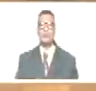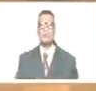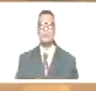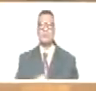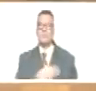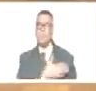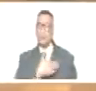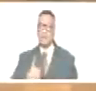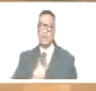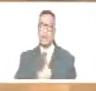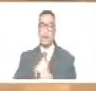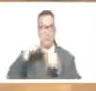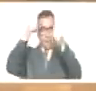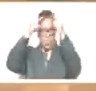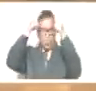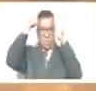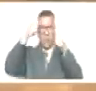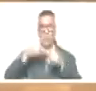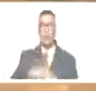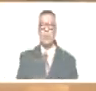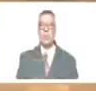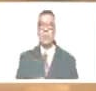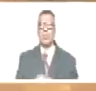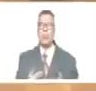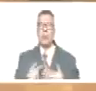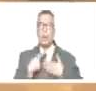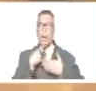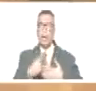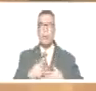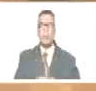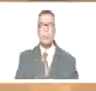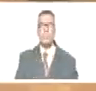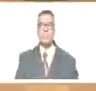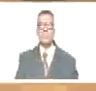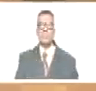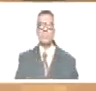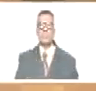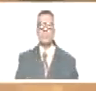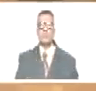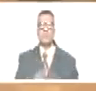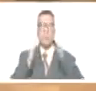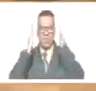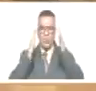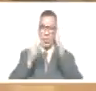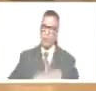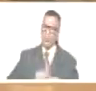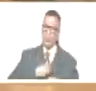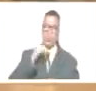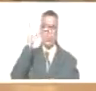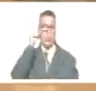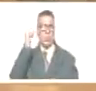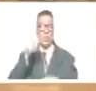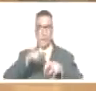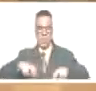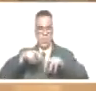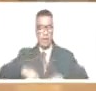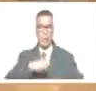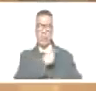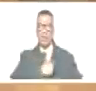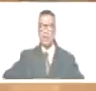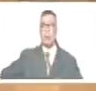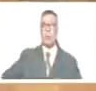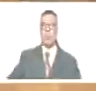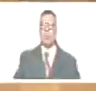Chávez nos encomendó. Quien tenga alguna duda, escuche, revise lo que el presidente